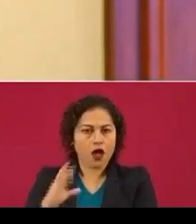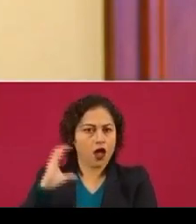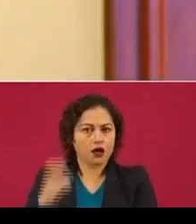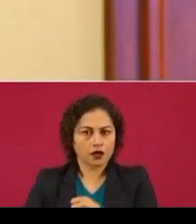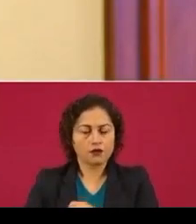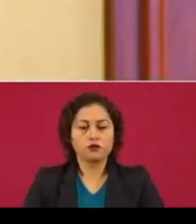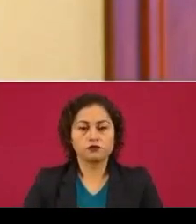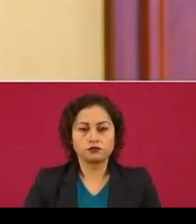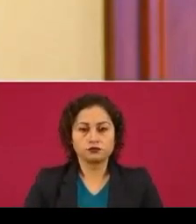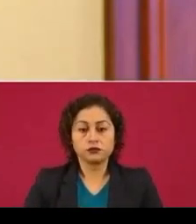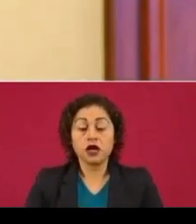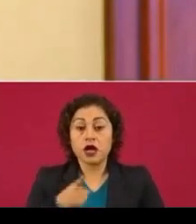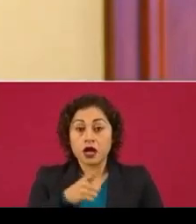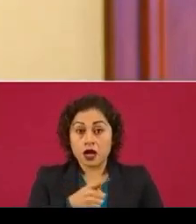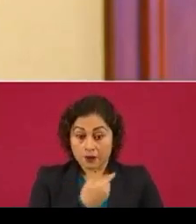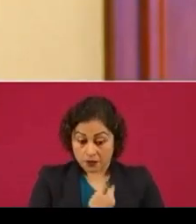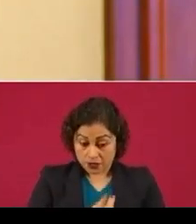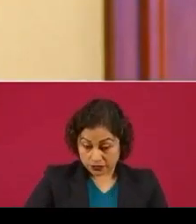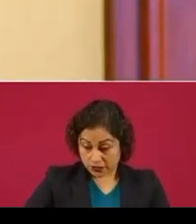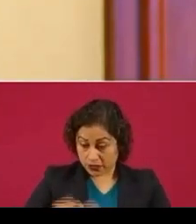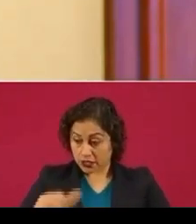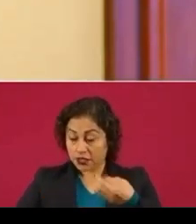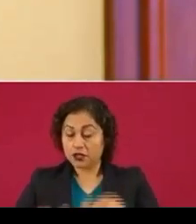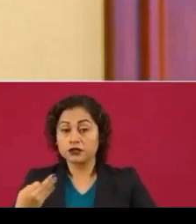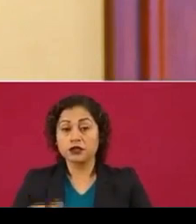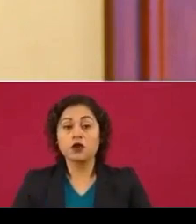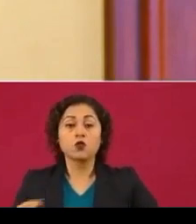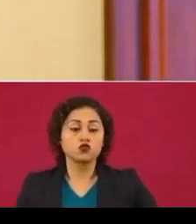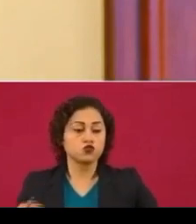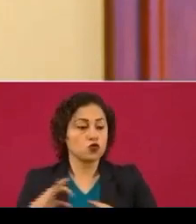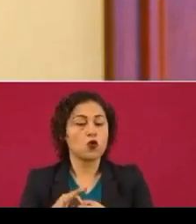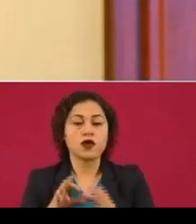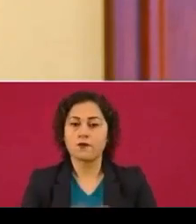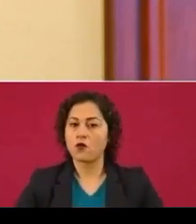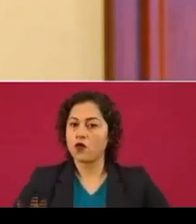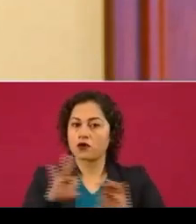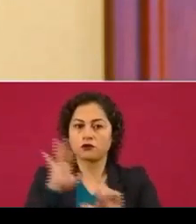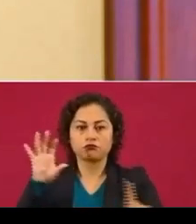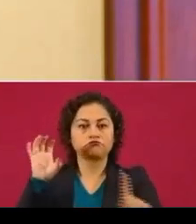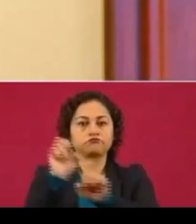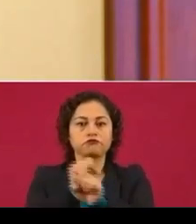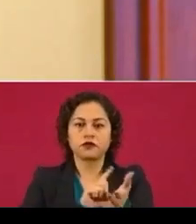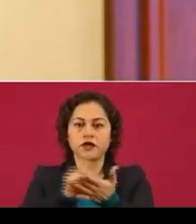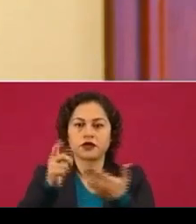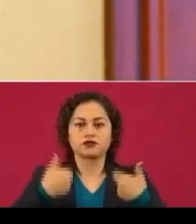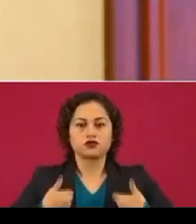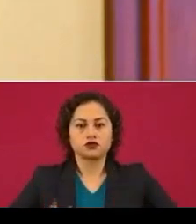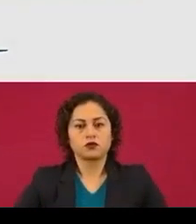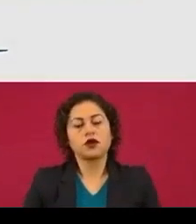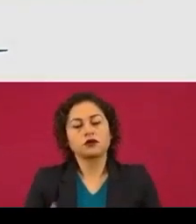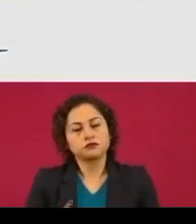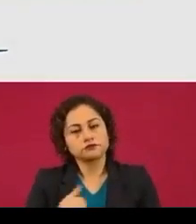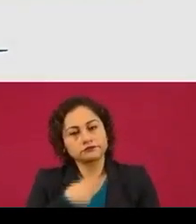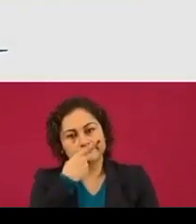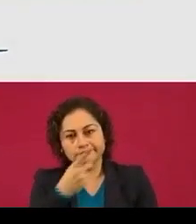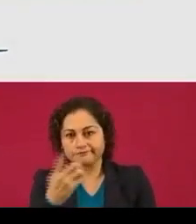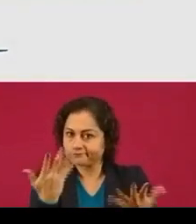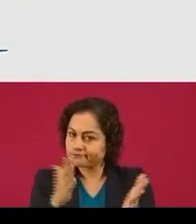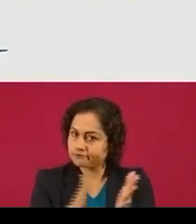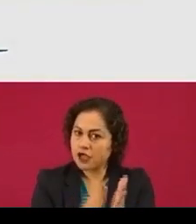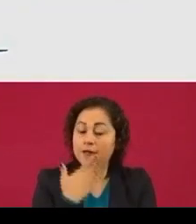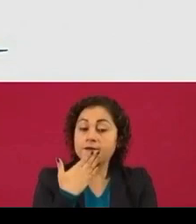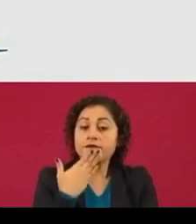poderes es fundamental para avanzar en la protección y defensa de los derechos humanos, por lo que celebro la comunicación franca y abierta